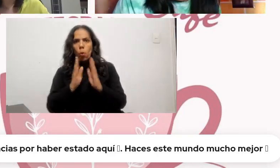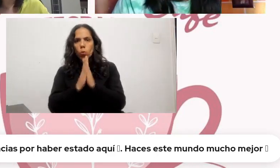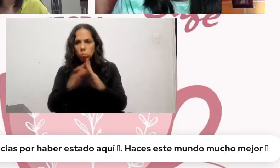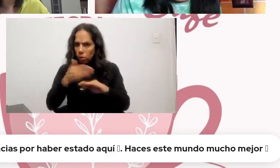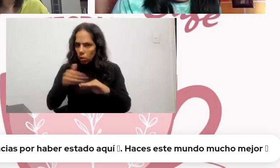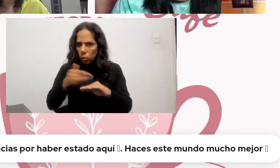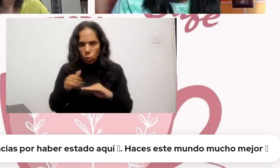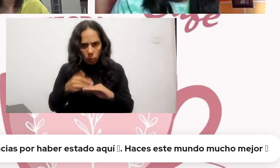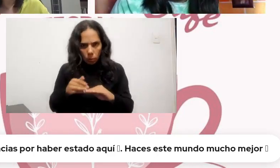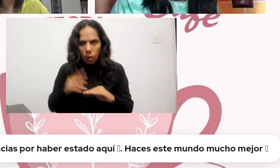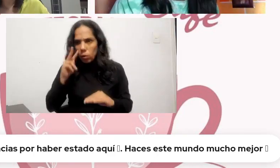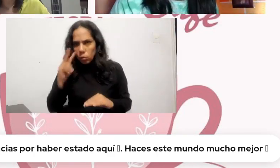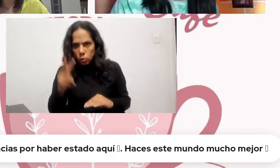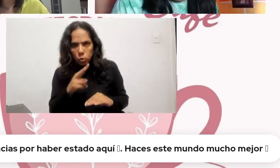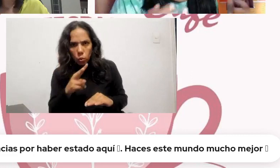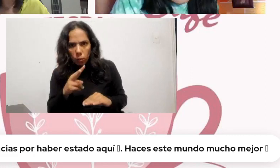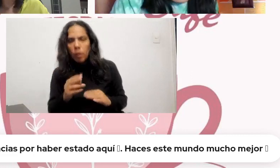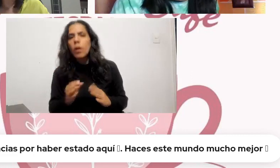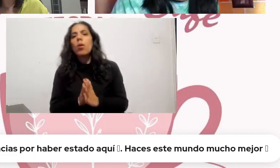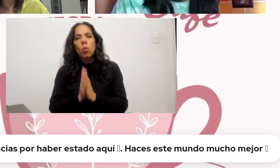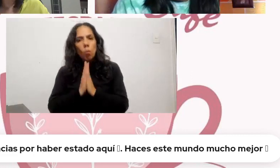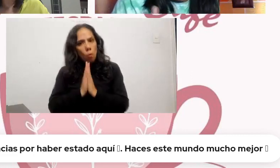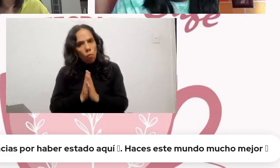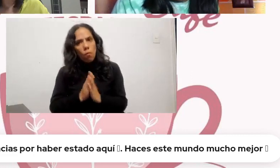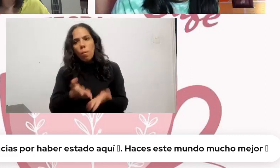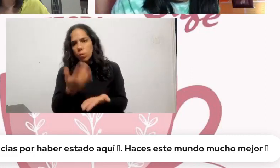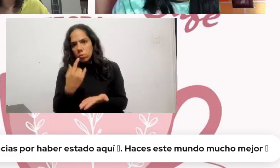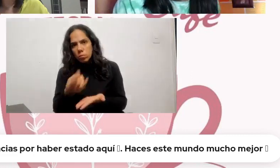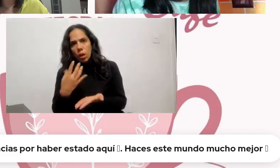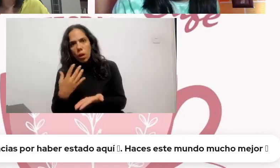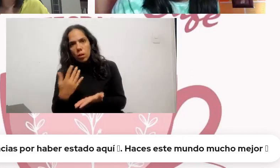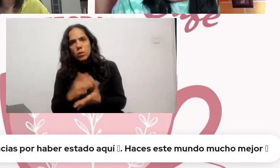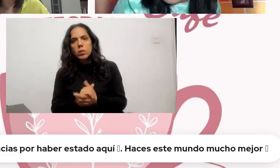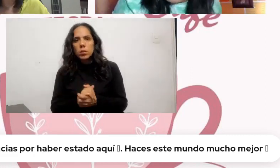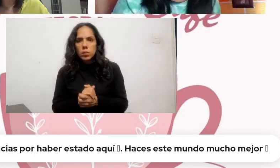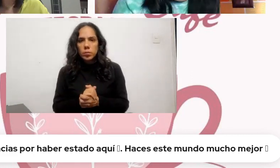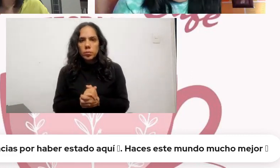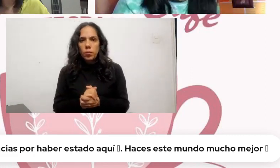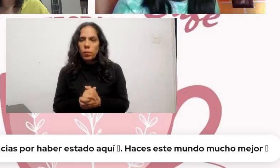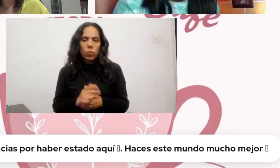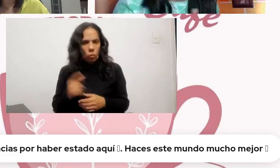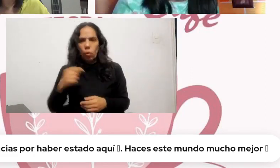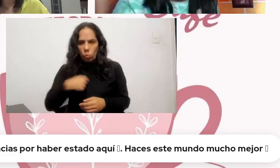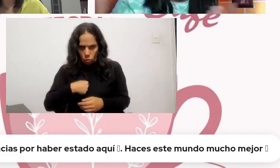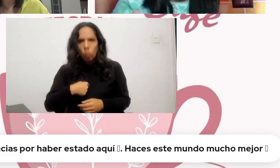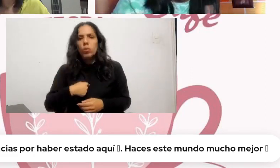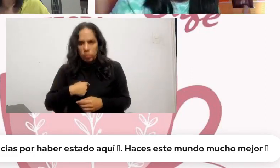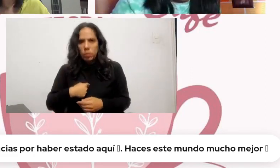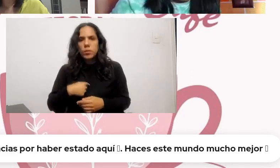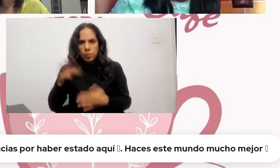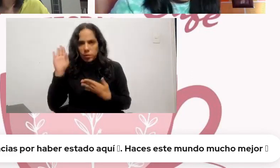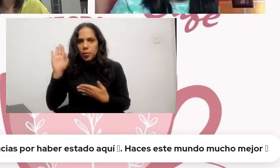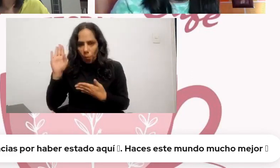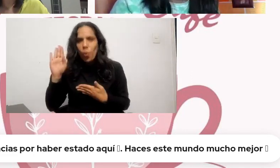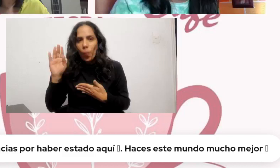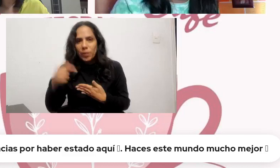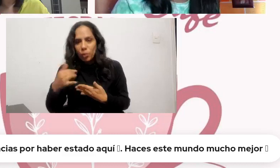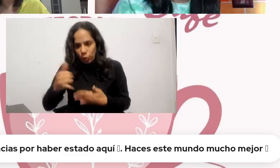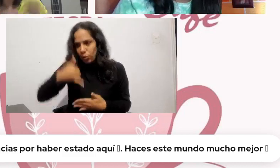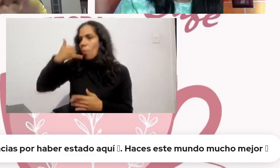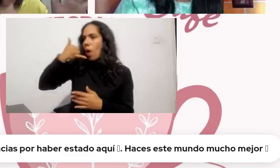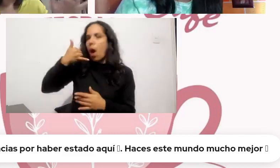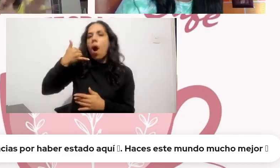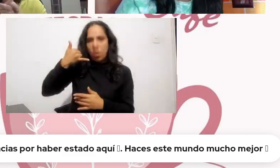siempre de estar al pendiente porque efectivamente luego damos números y no contestamos, no, yo trato de contestar y de estar ahí al pendiente de